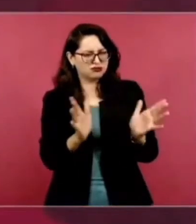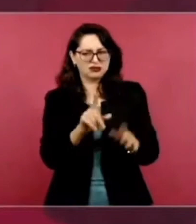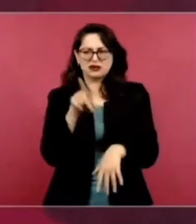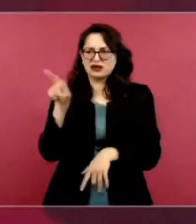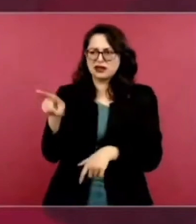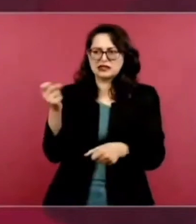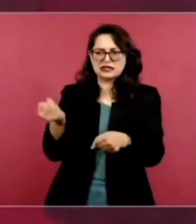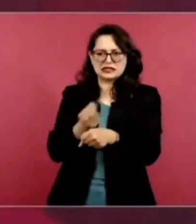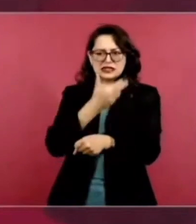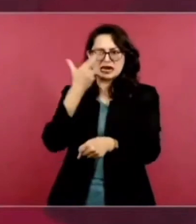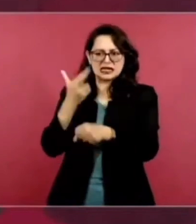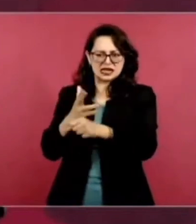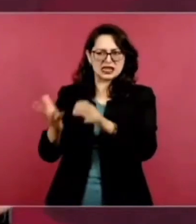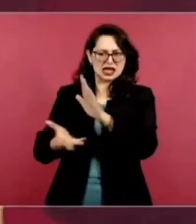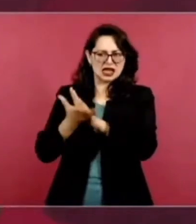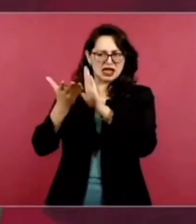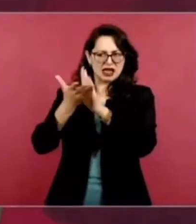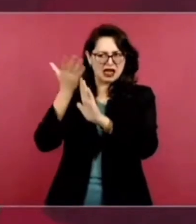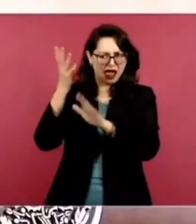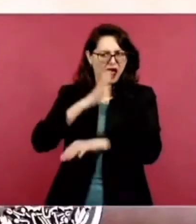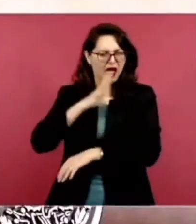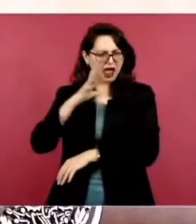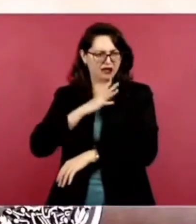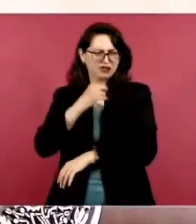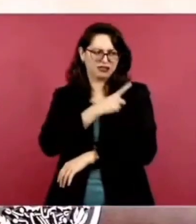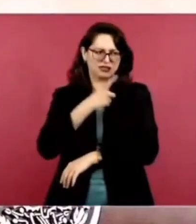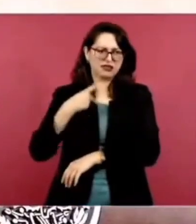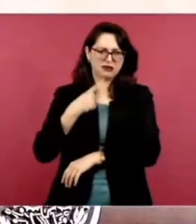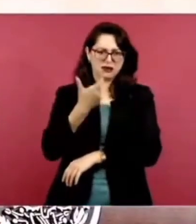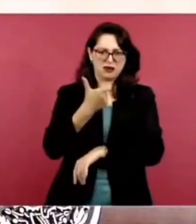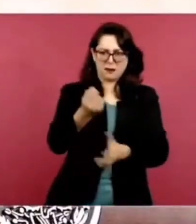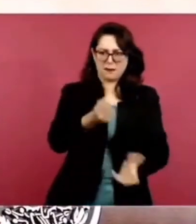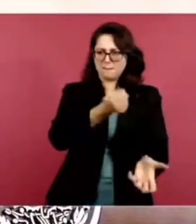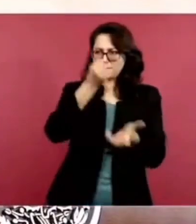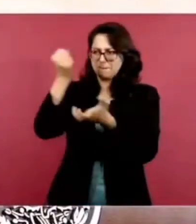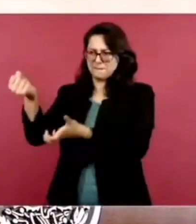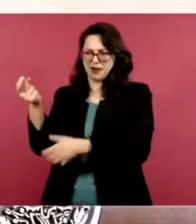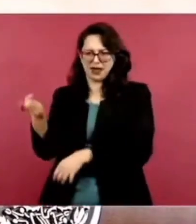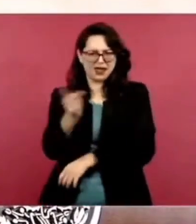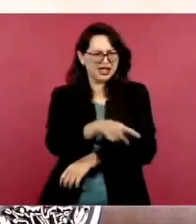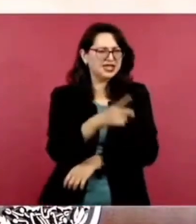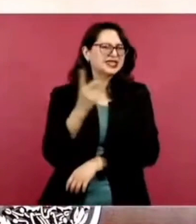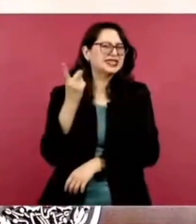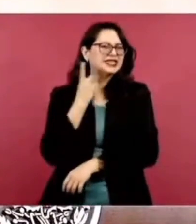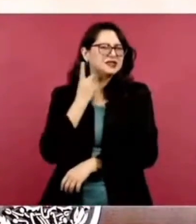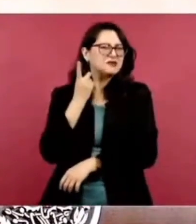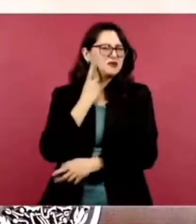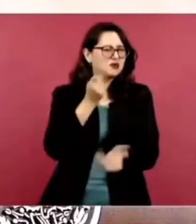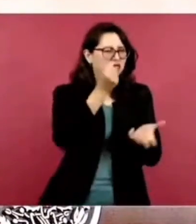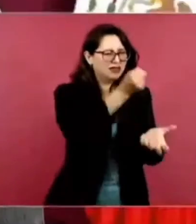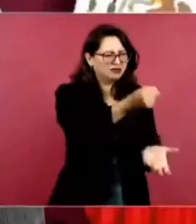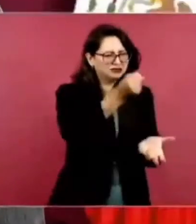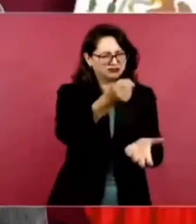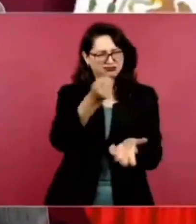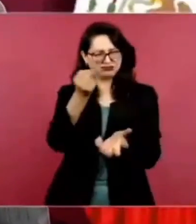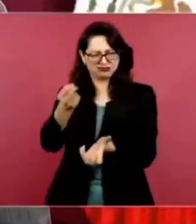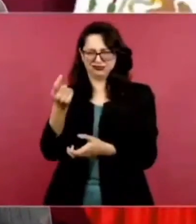¿Cómo le van a dar a los legisladores dinero para hacer obras? Así surgieron los